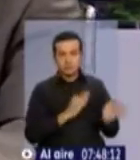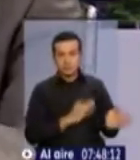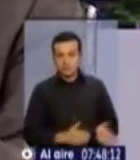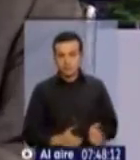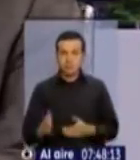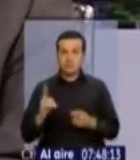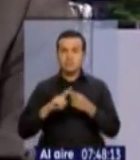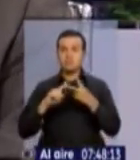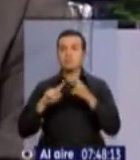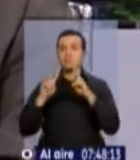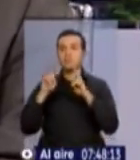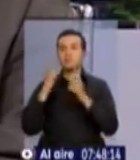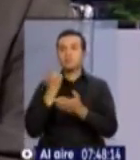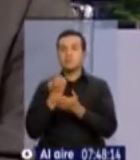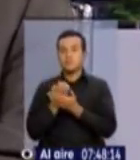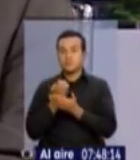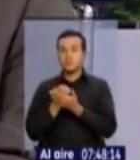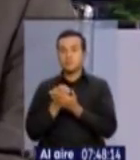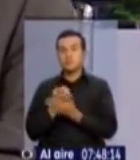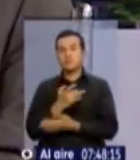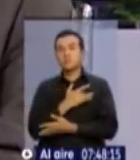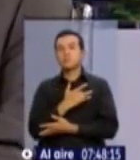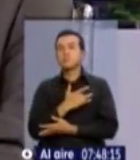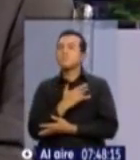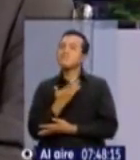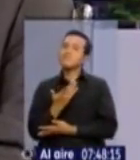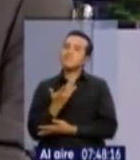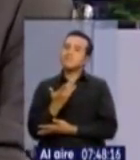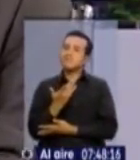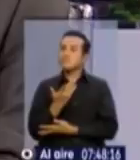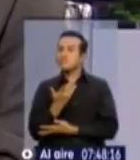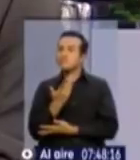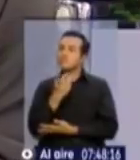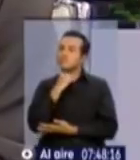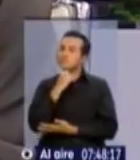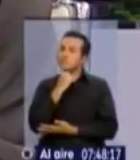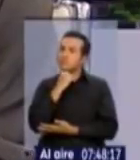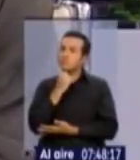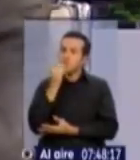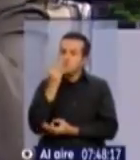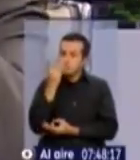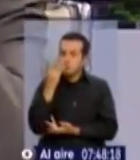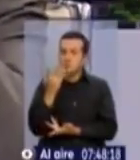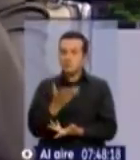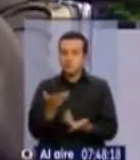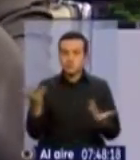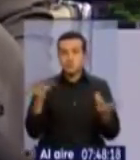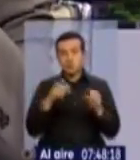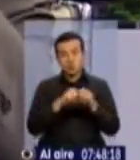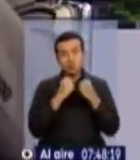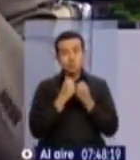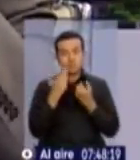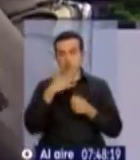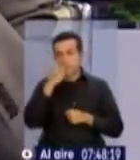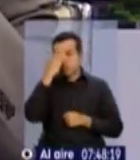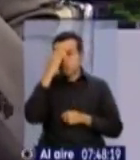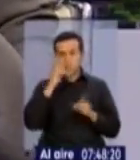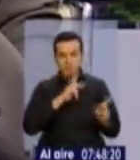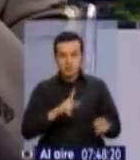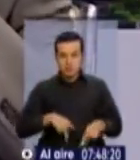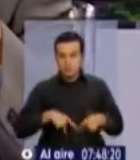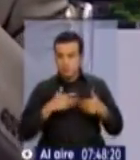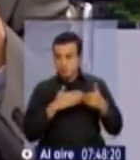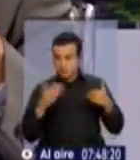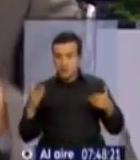que es el que siento que no tiene esa contundencia digamos en el social por lo menos sabemos plan toda una vida no es cierto te